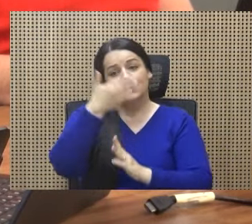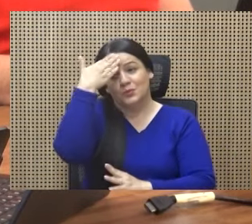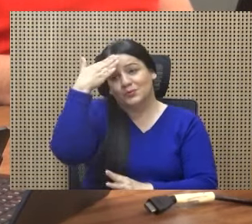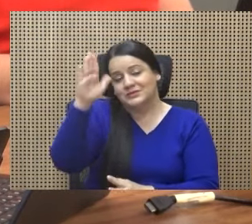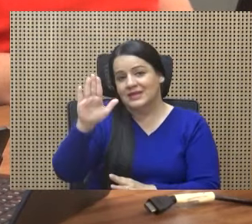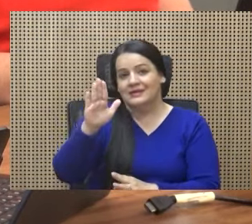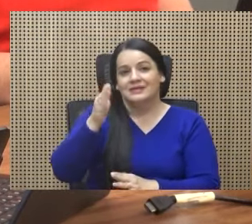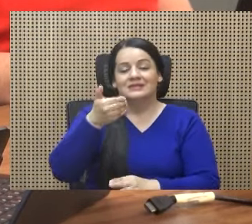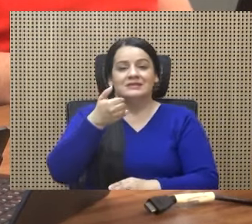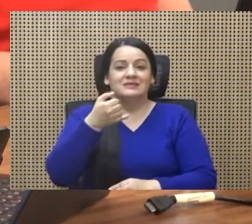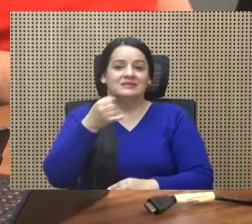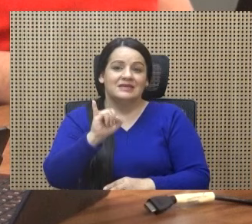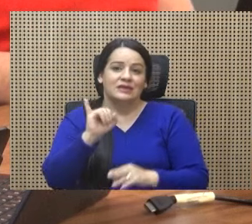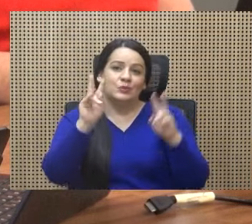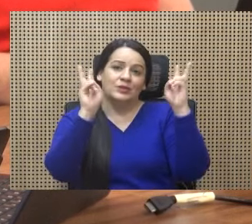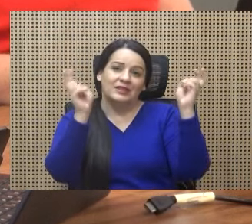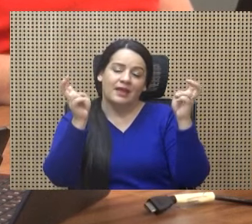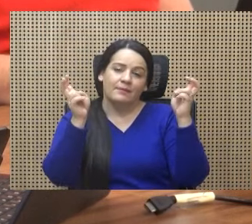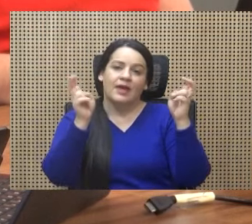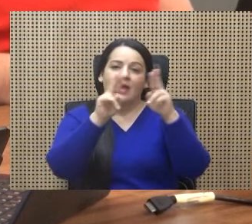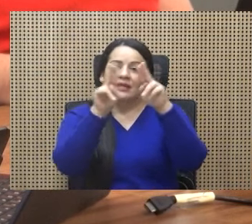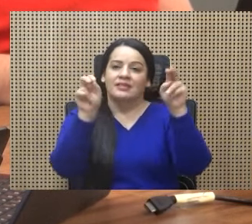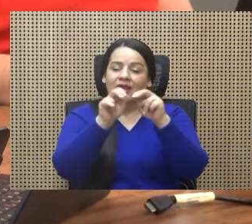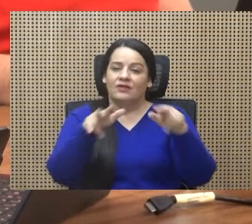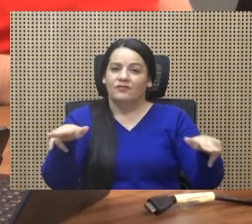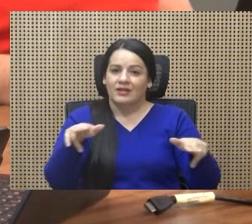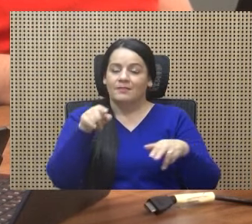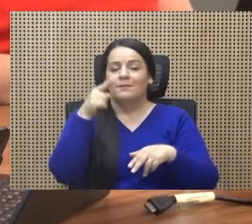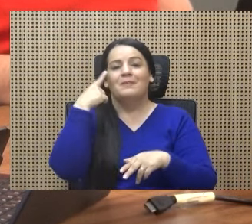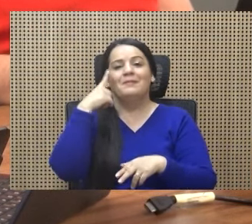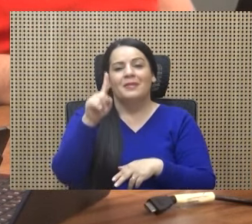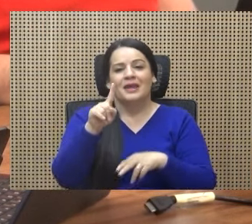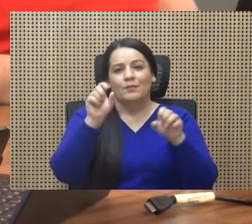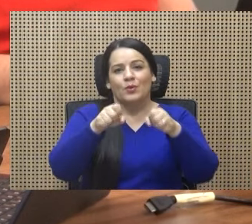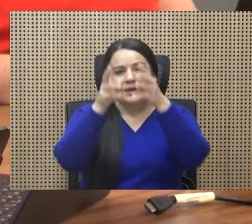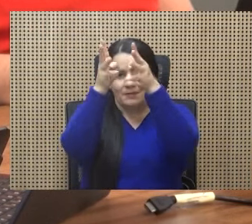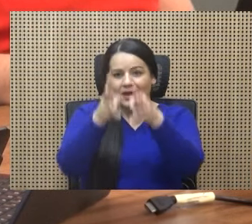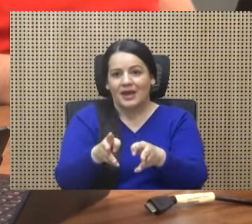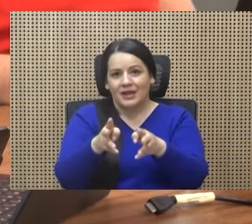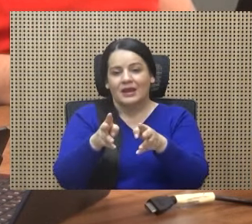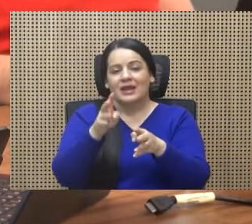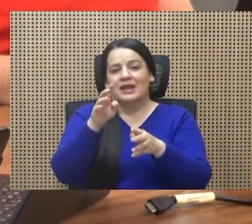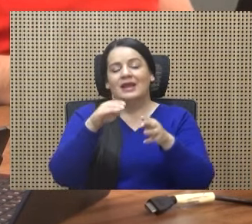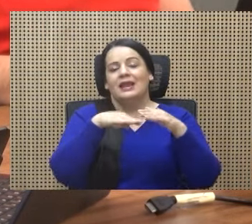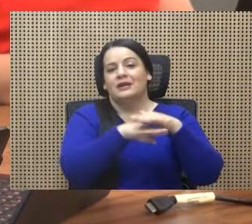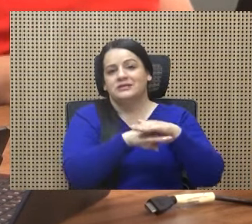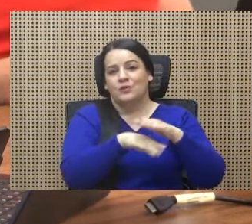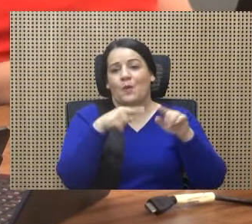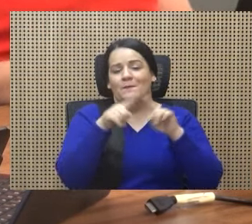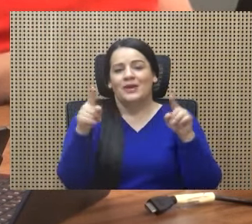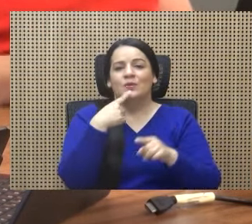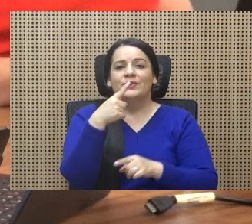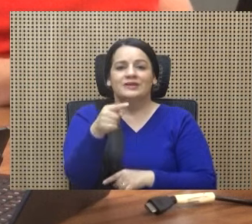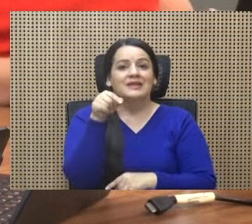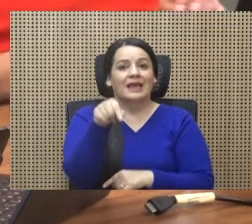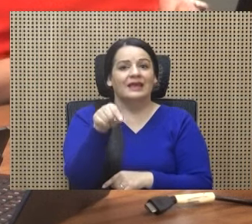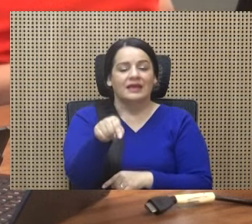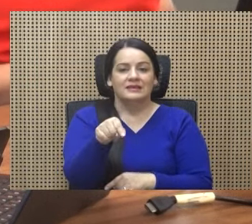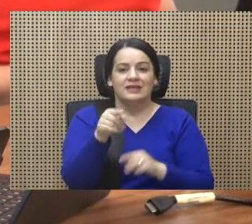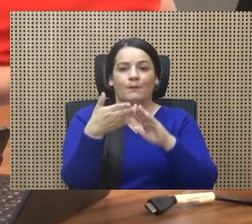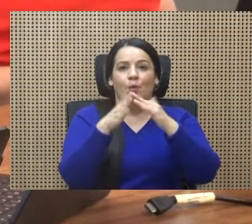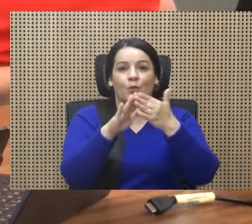de red en este momento para sacar el archivo pero claramente indica que esta población si tuviese si